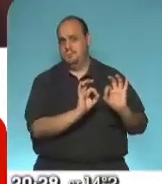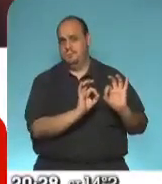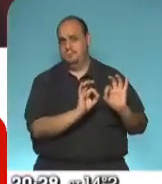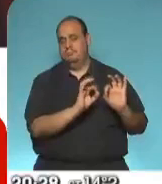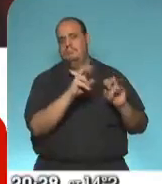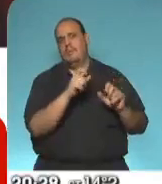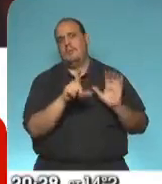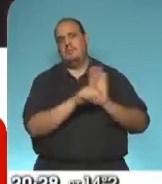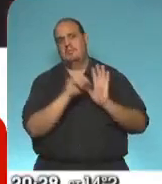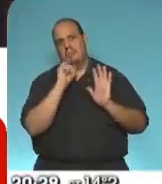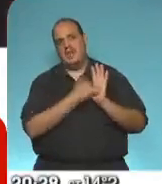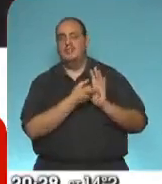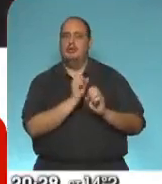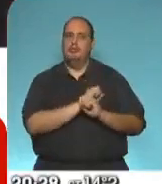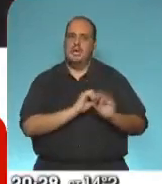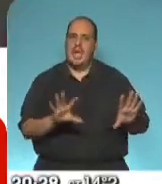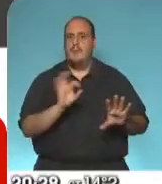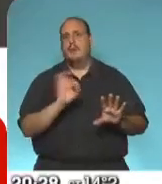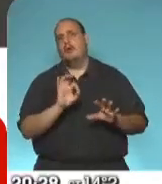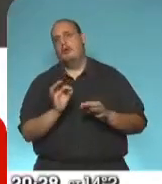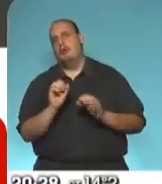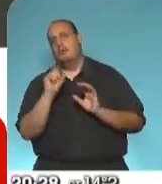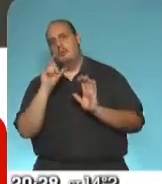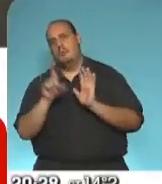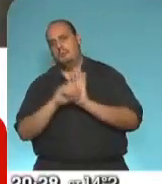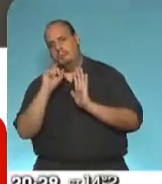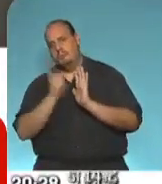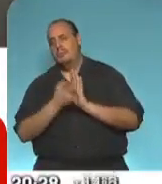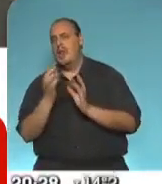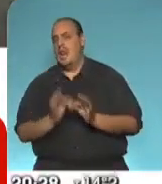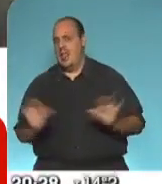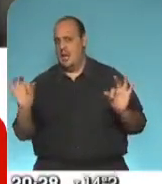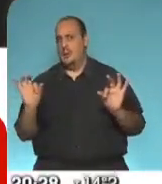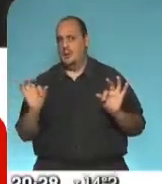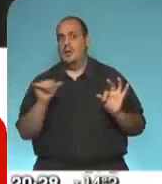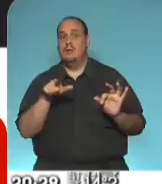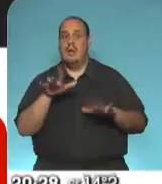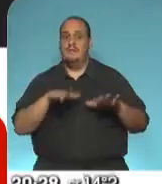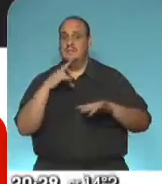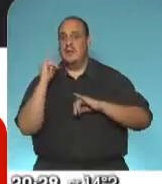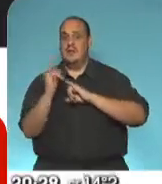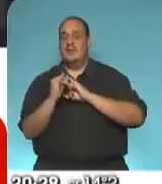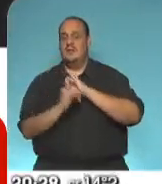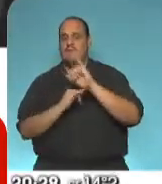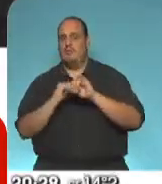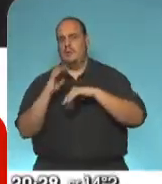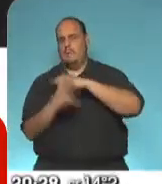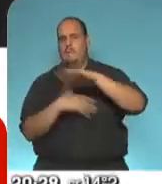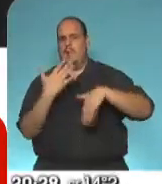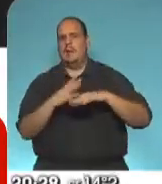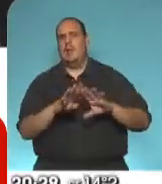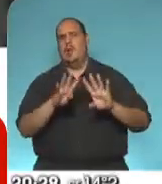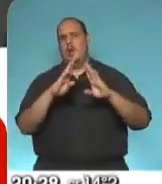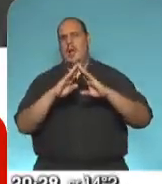tipo de delitos, desde los graves hasta los leves, y que muchas veces se lo mezclan la información con las prisiones domiciliarias.